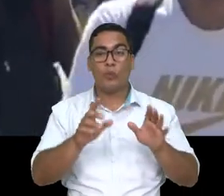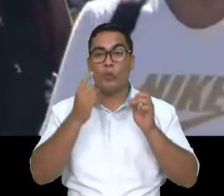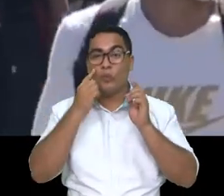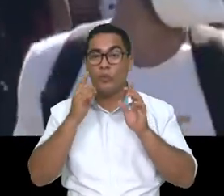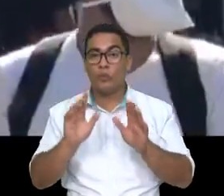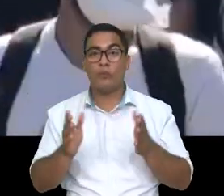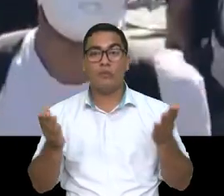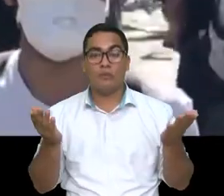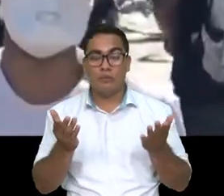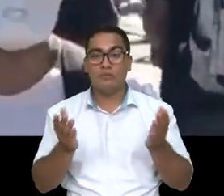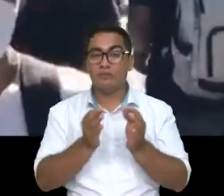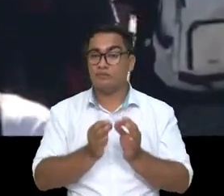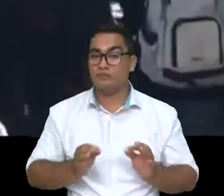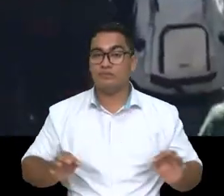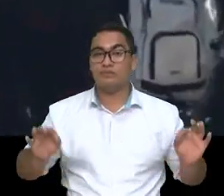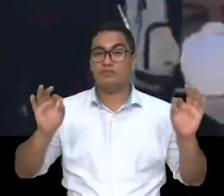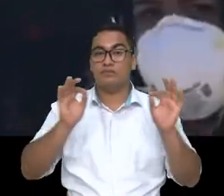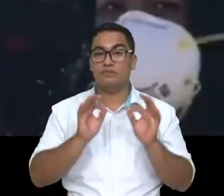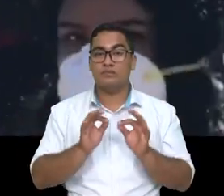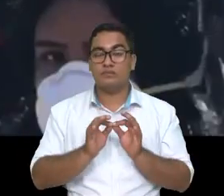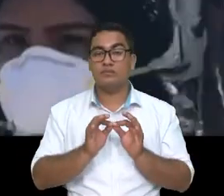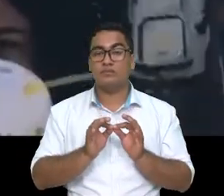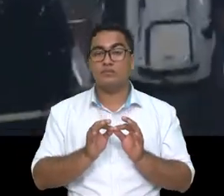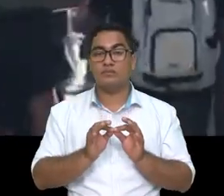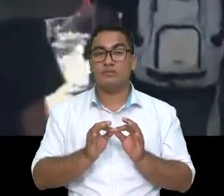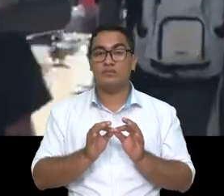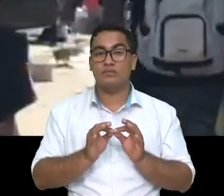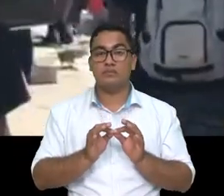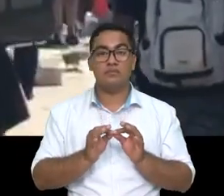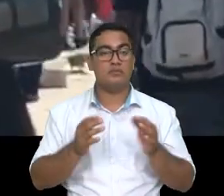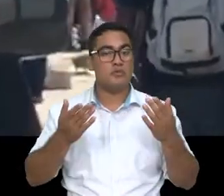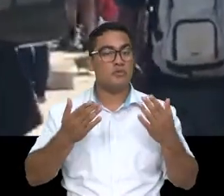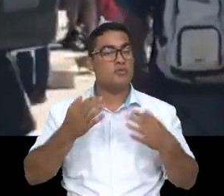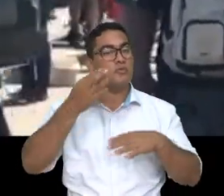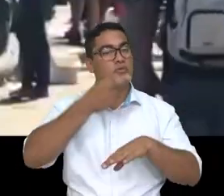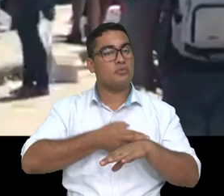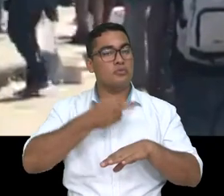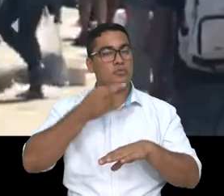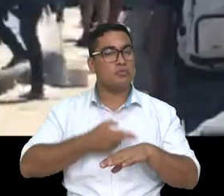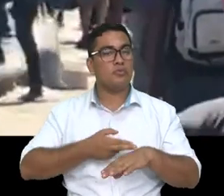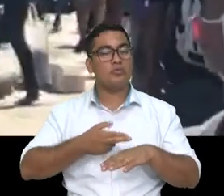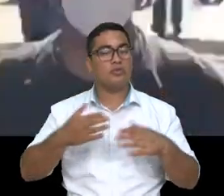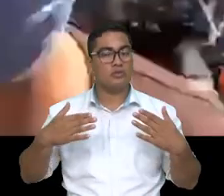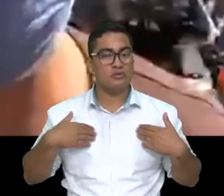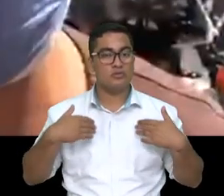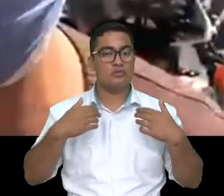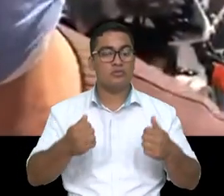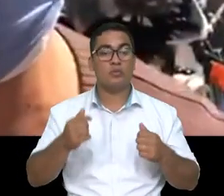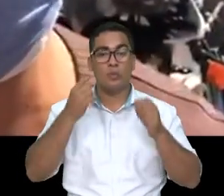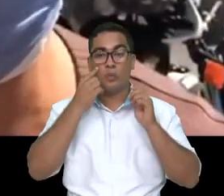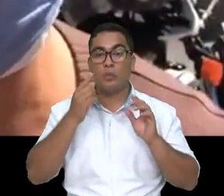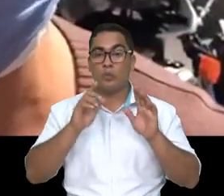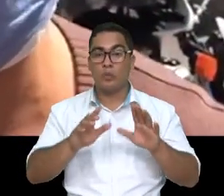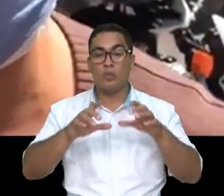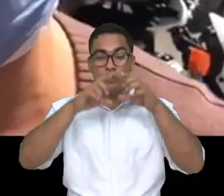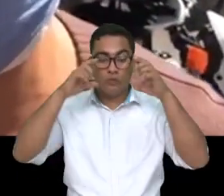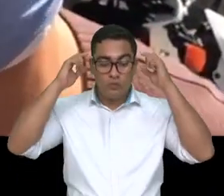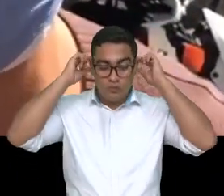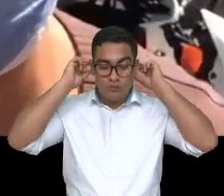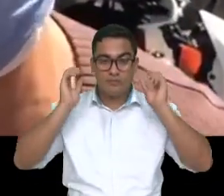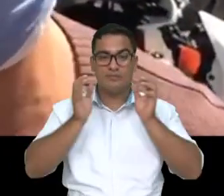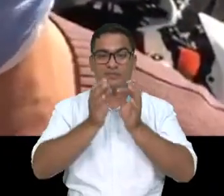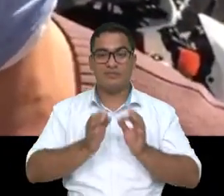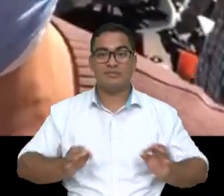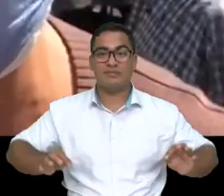al tapabocas, acatando las normas sanitarias, están usando sus tapabocas. Otra cosa importantísima, la